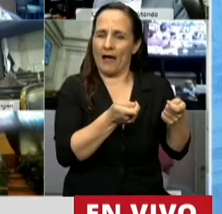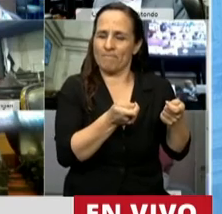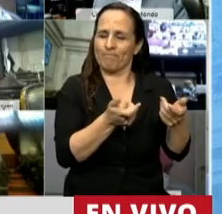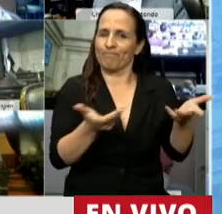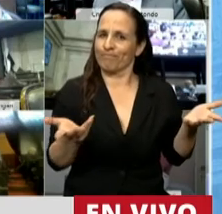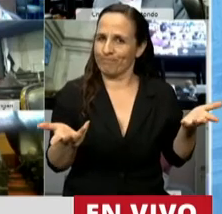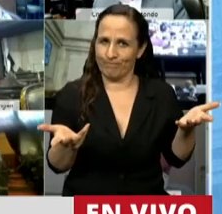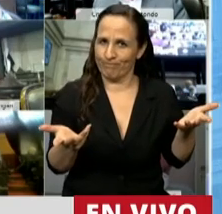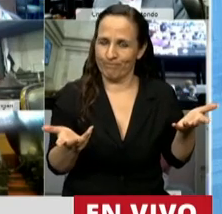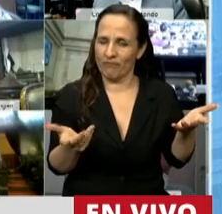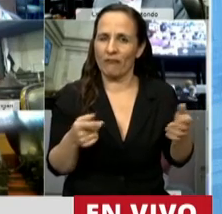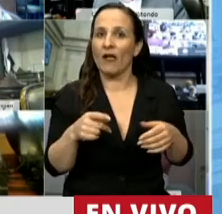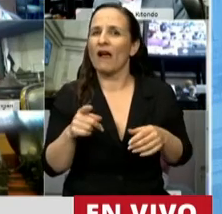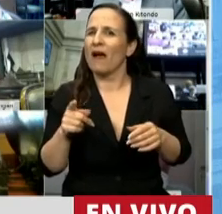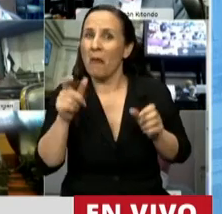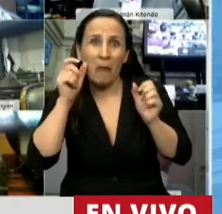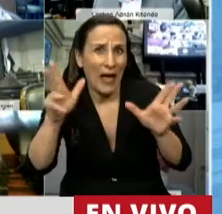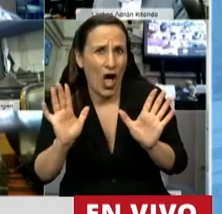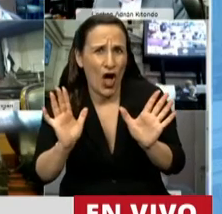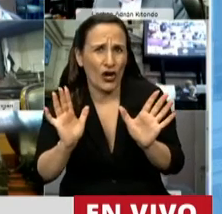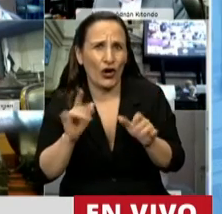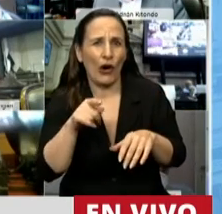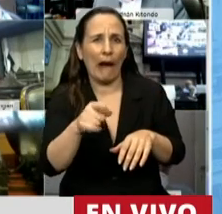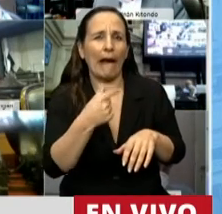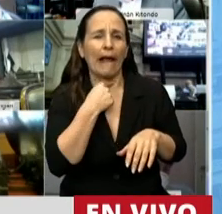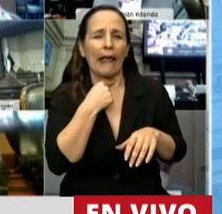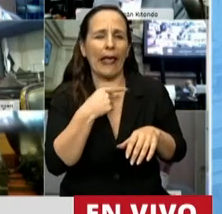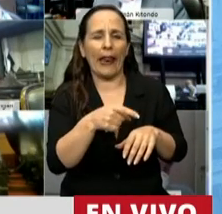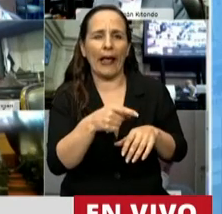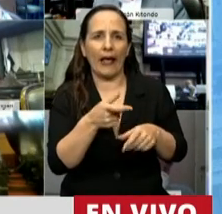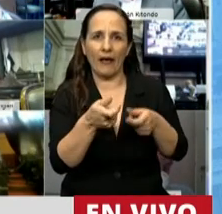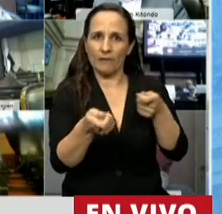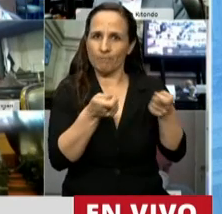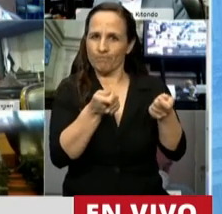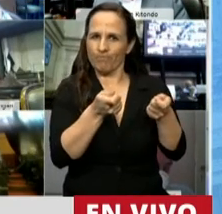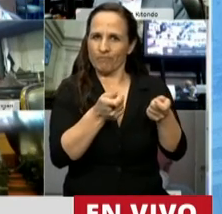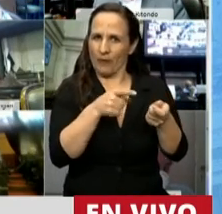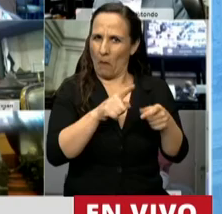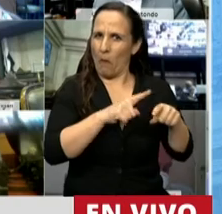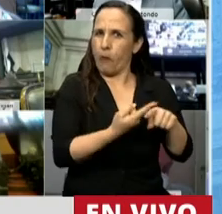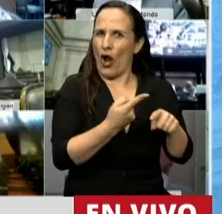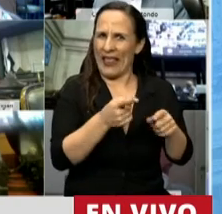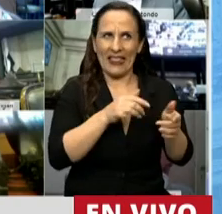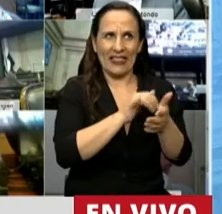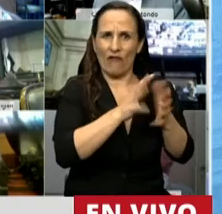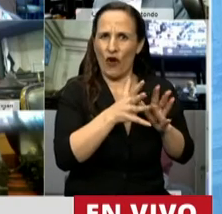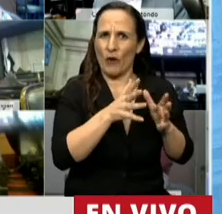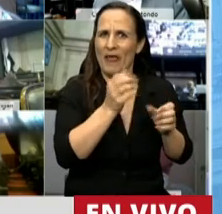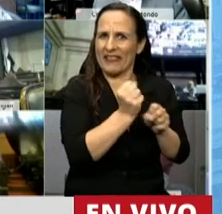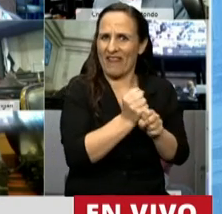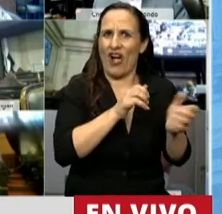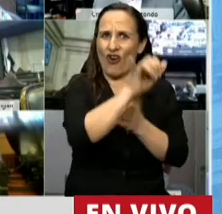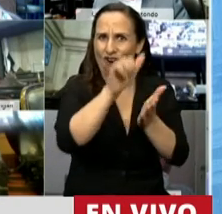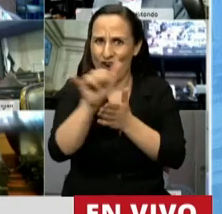Peor, pretenden manejar lo que significa nuestra política aerocomercial, que